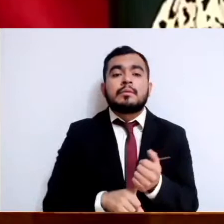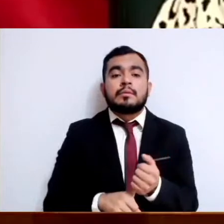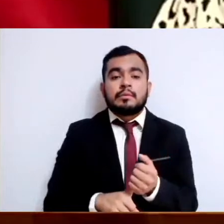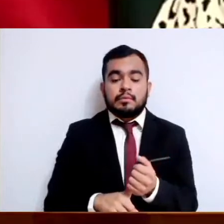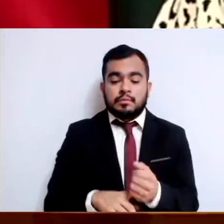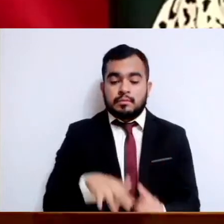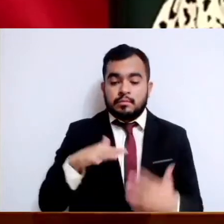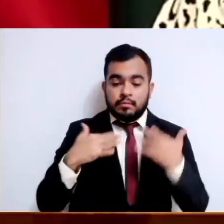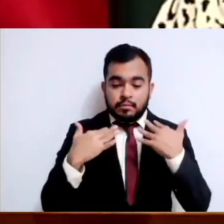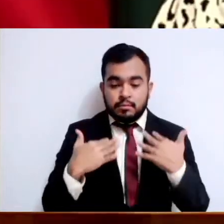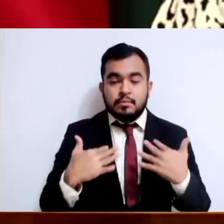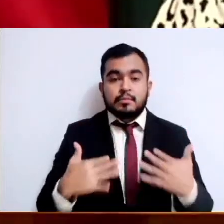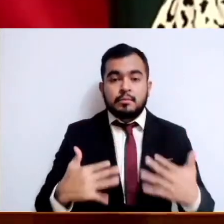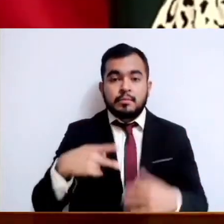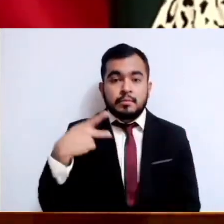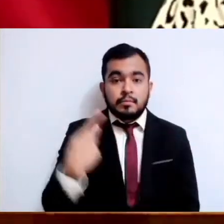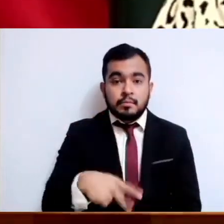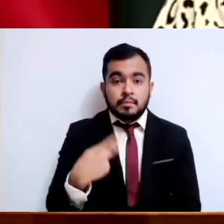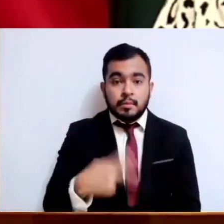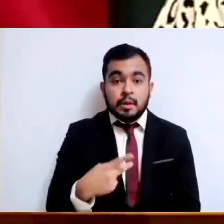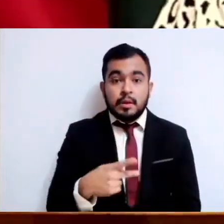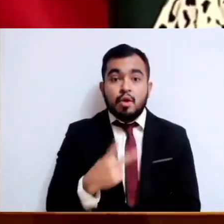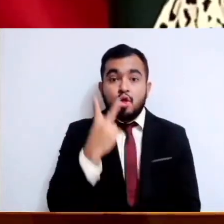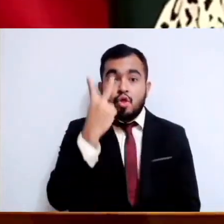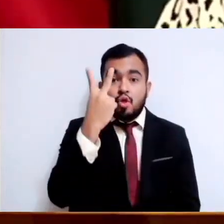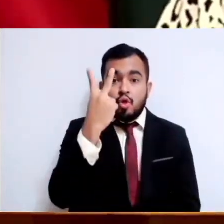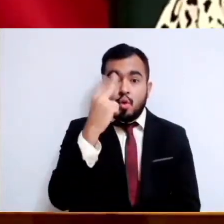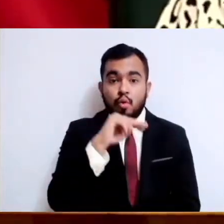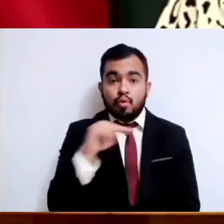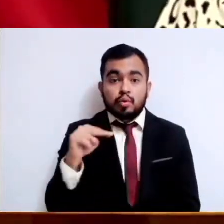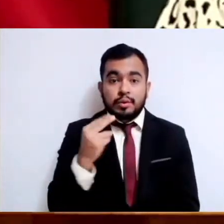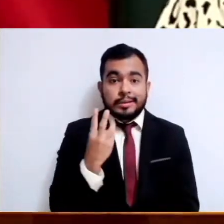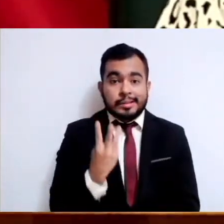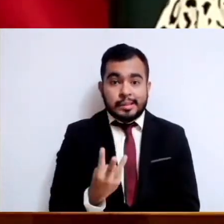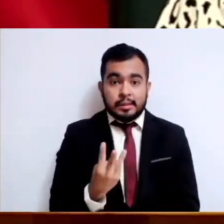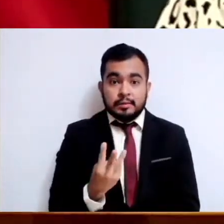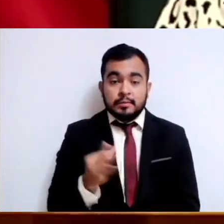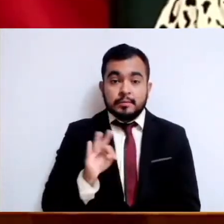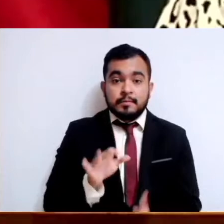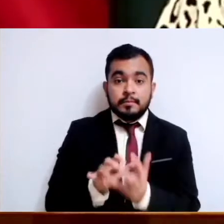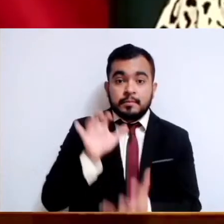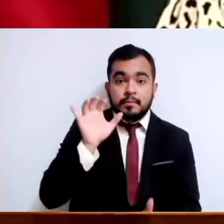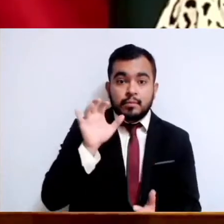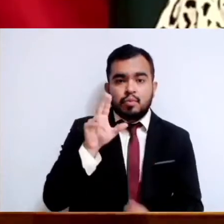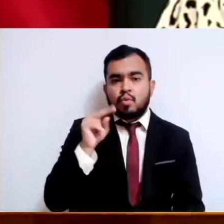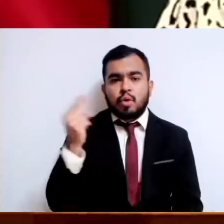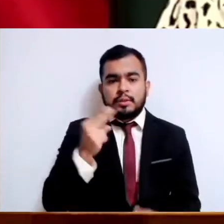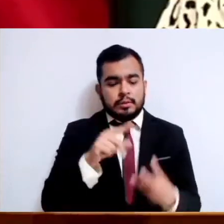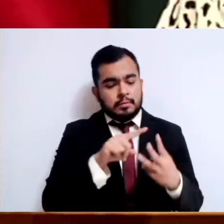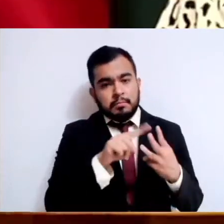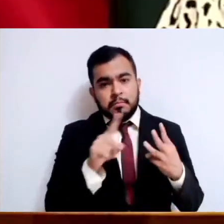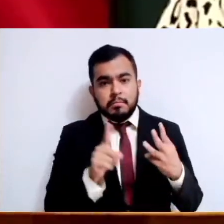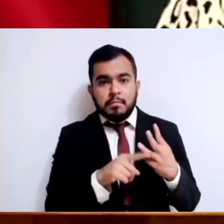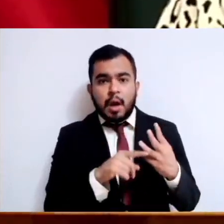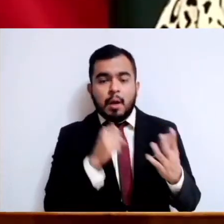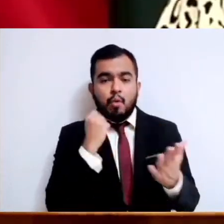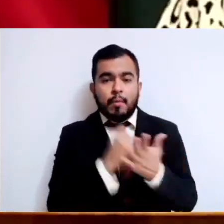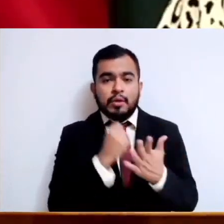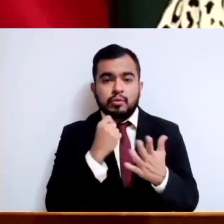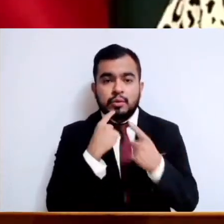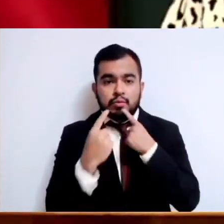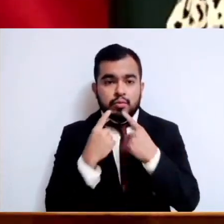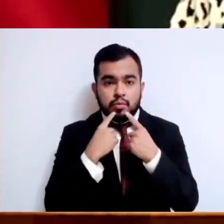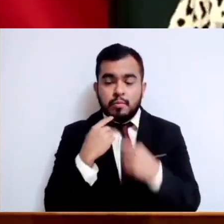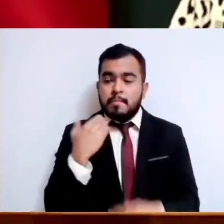las 2/3 partes de los miembros presentes, ya no realizaremos la discusión y votación de los otros. Pido a la